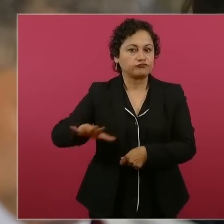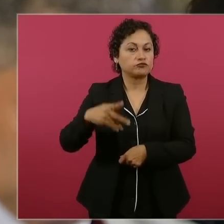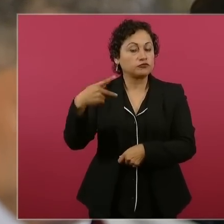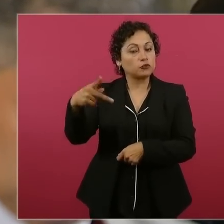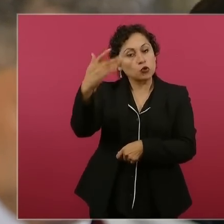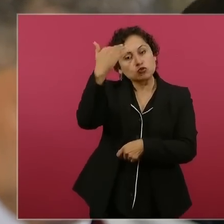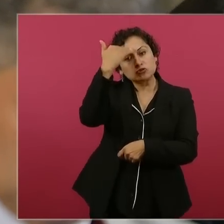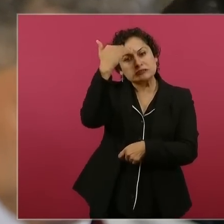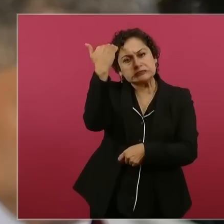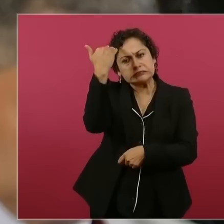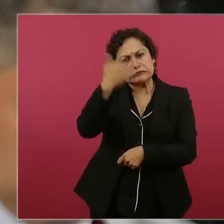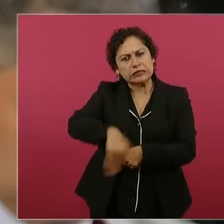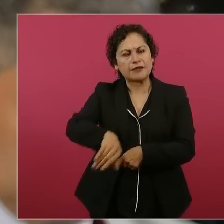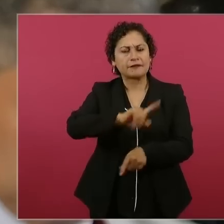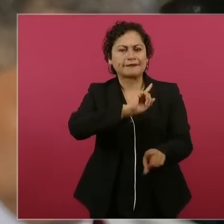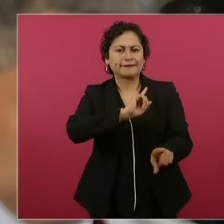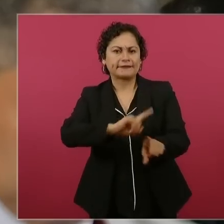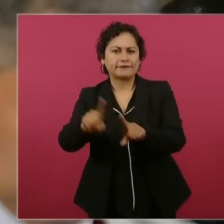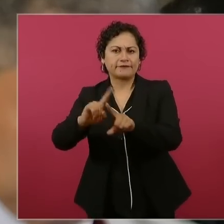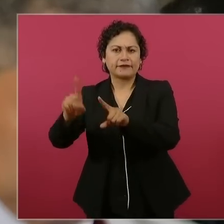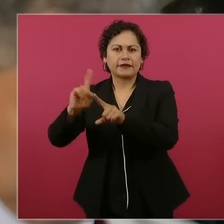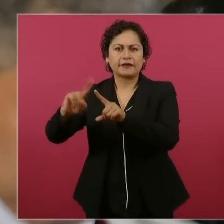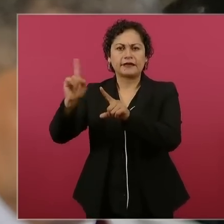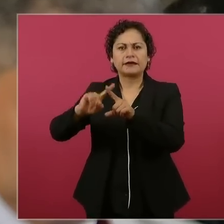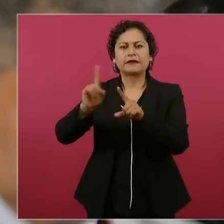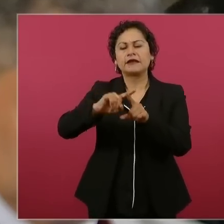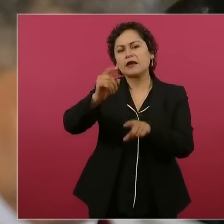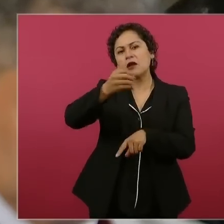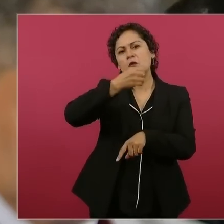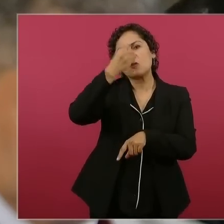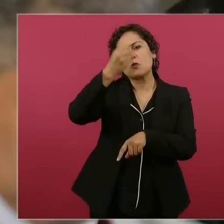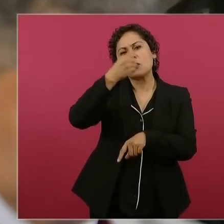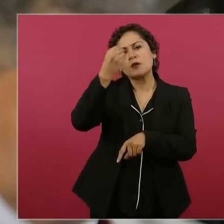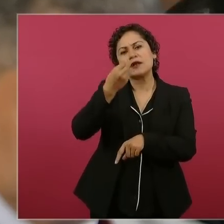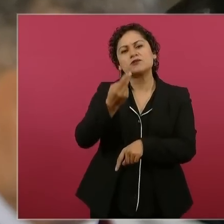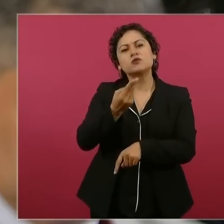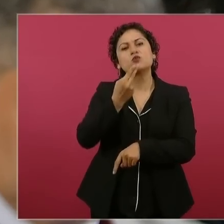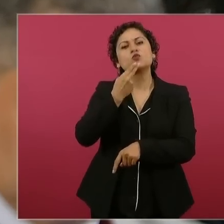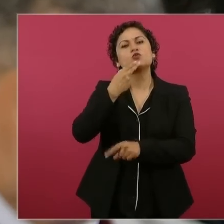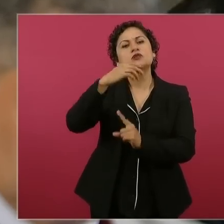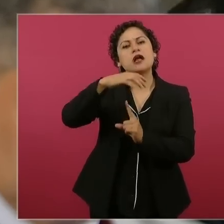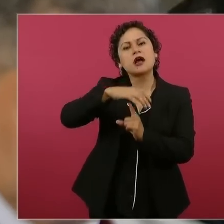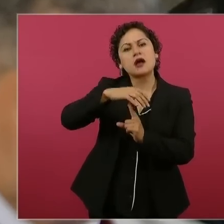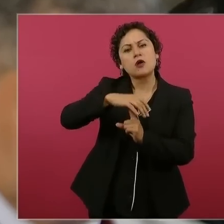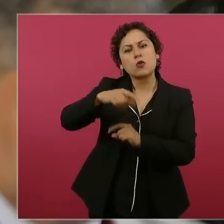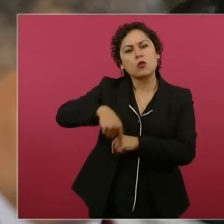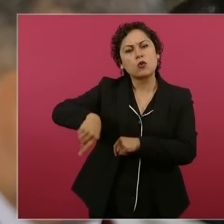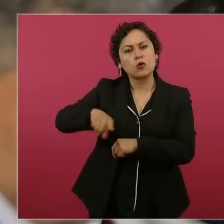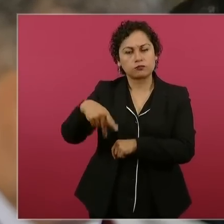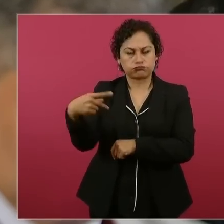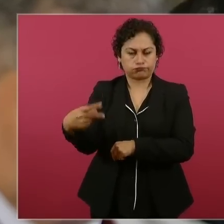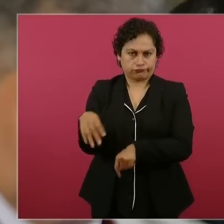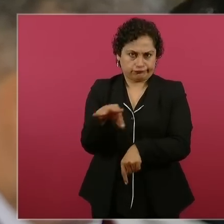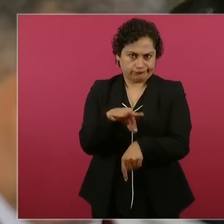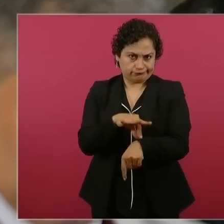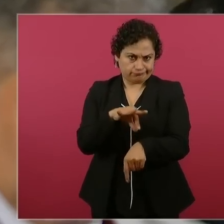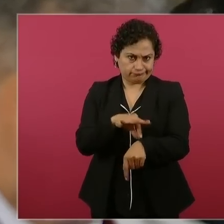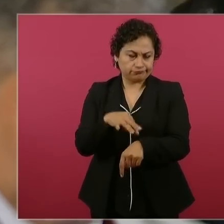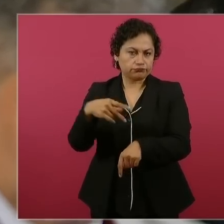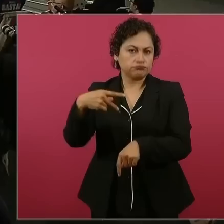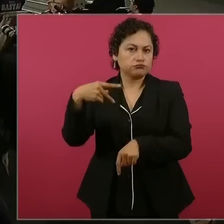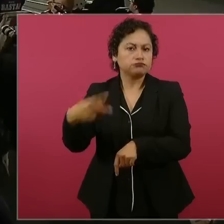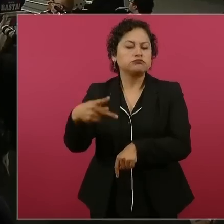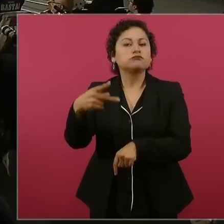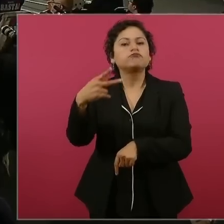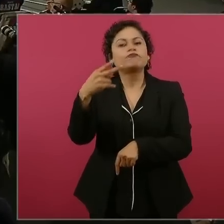ancestrales que se emplean en la ceremonia sagrada con hongos. Práctica protegida por guardianes de la medicina tradicional y